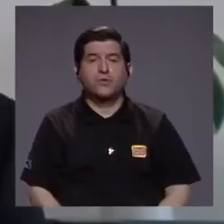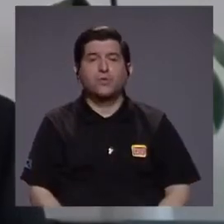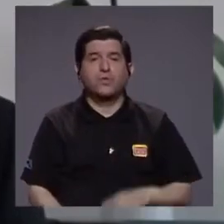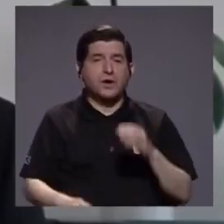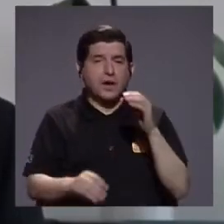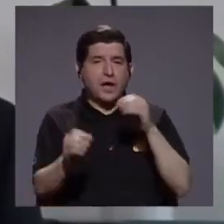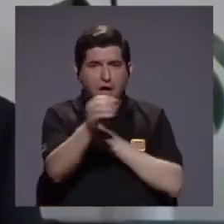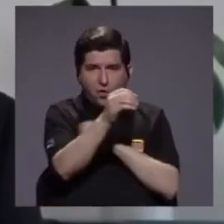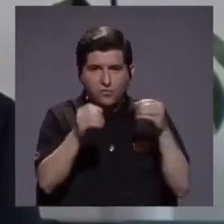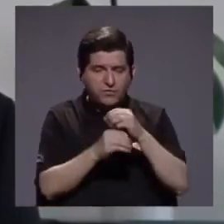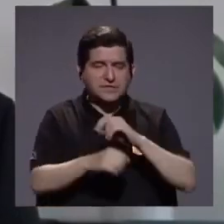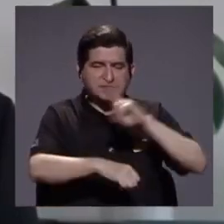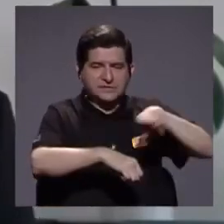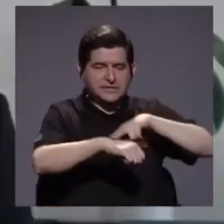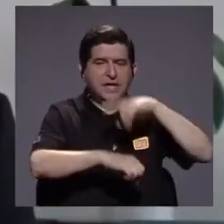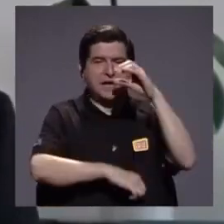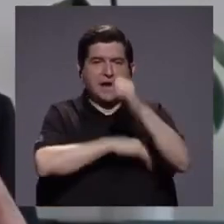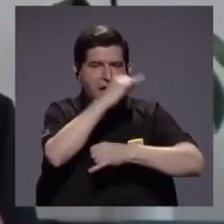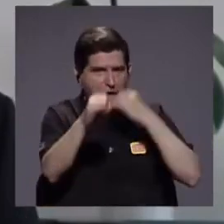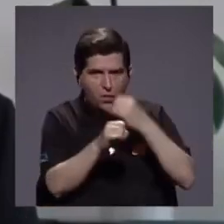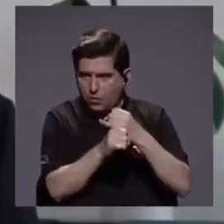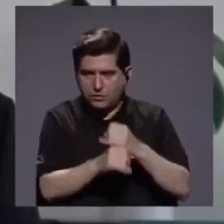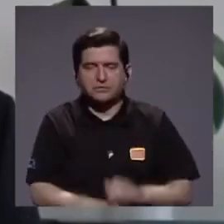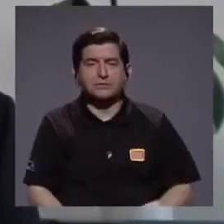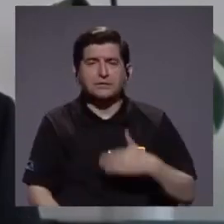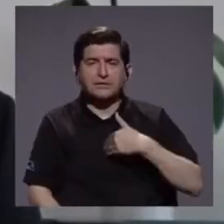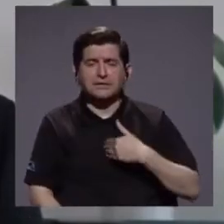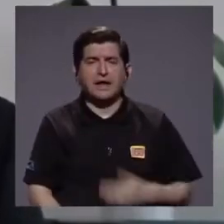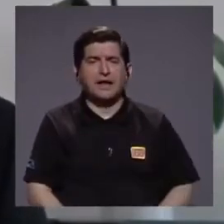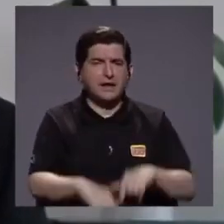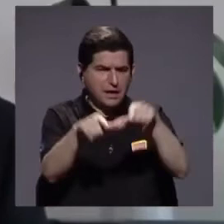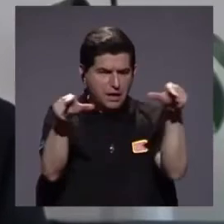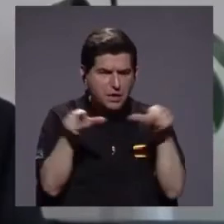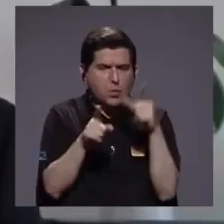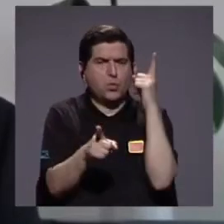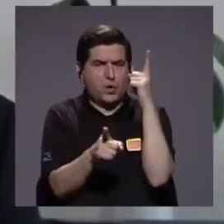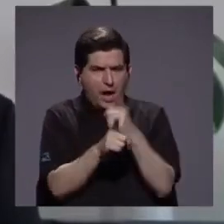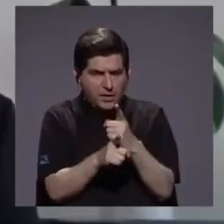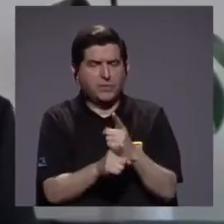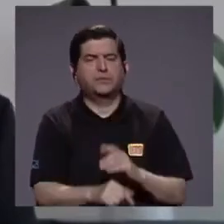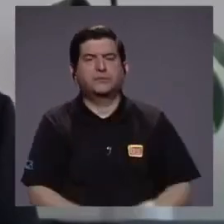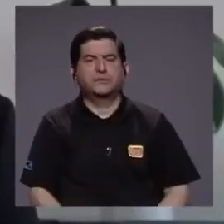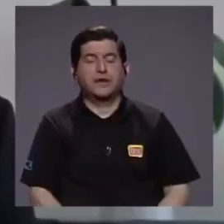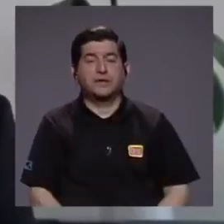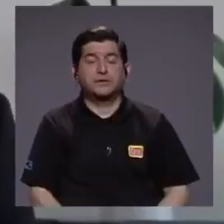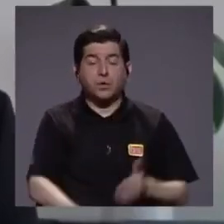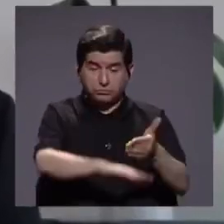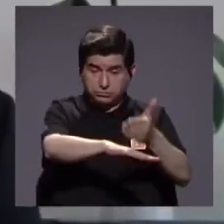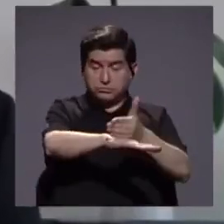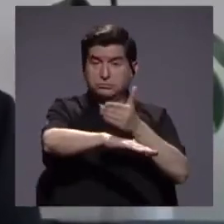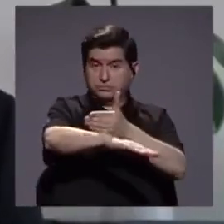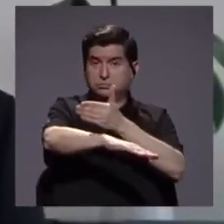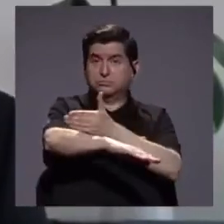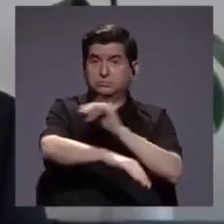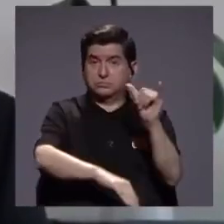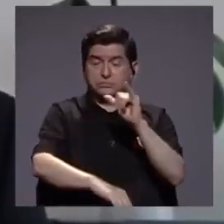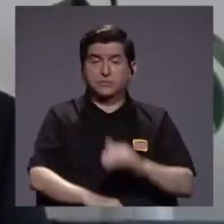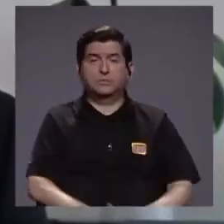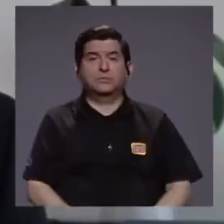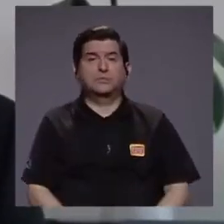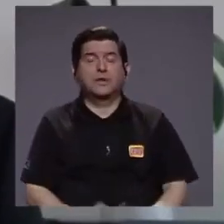o internacional. Tenemos unas instalaciones aptas y adecuadas y ha habido un mejoramiento de